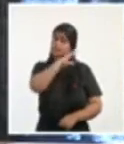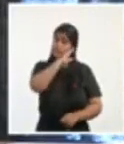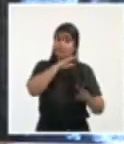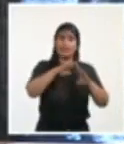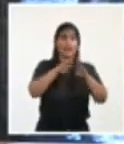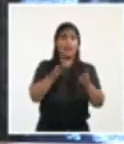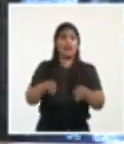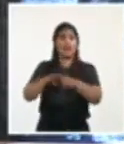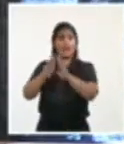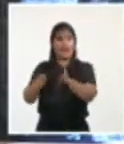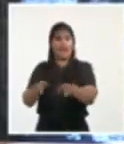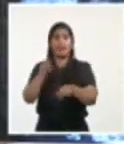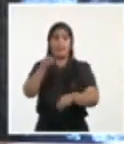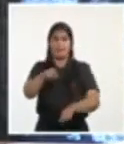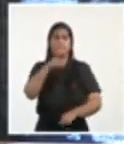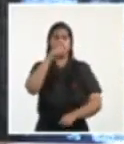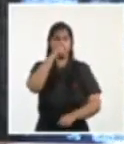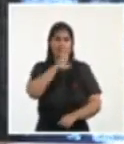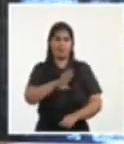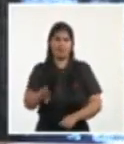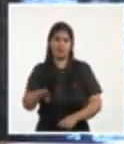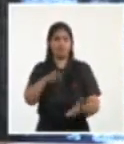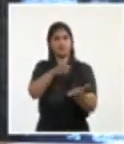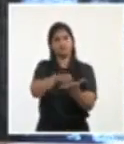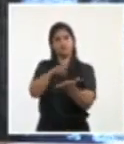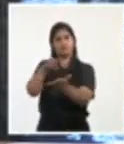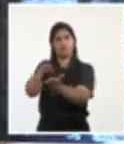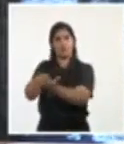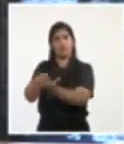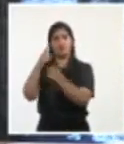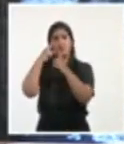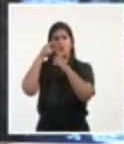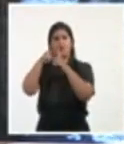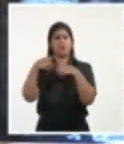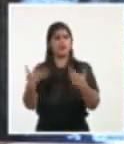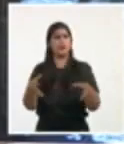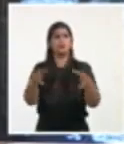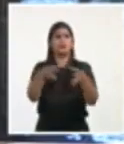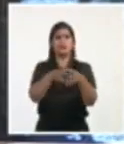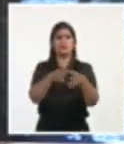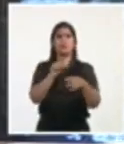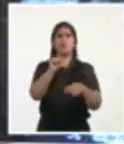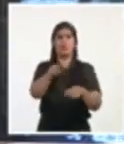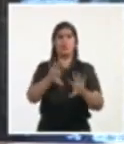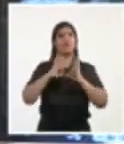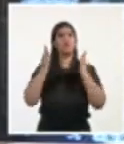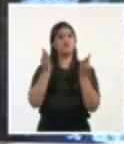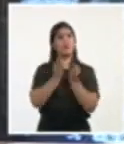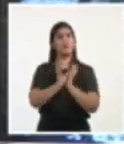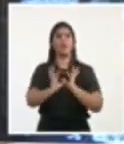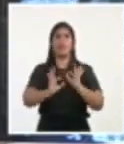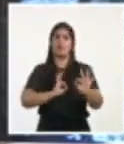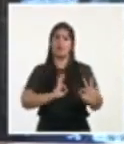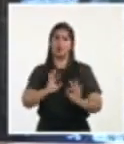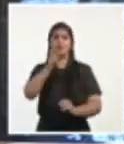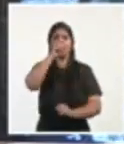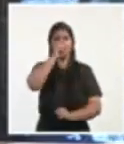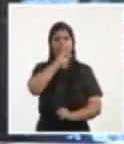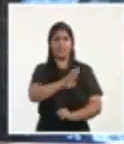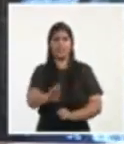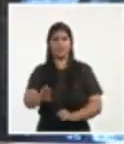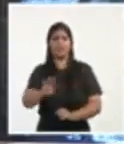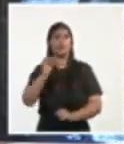porque tenemos que seguir buscando la forma de proteger a estos grupos que son vulnerables, sobre todo los niños y las embarazadas que no